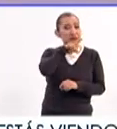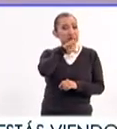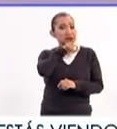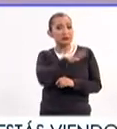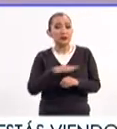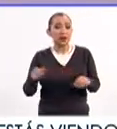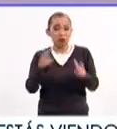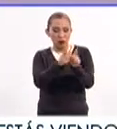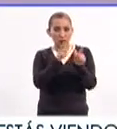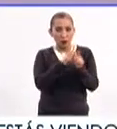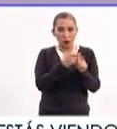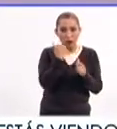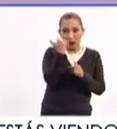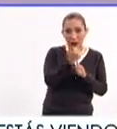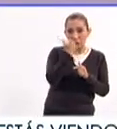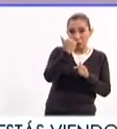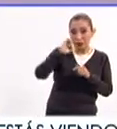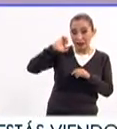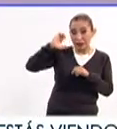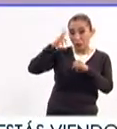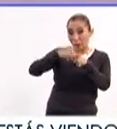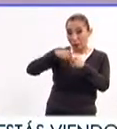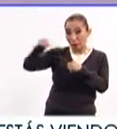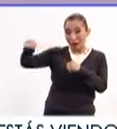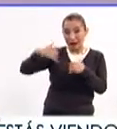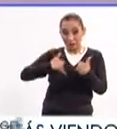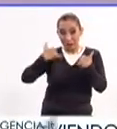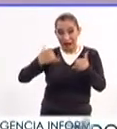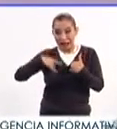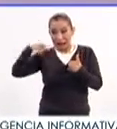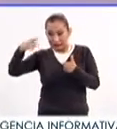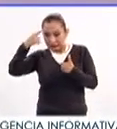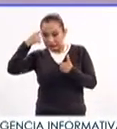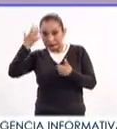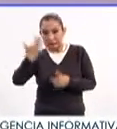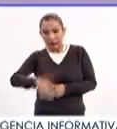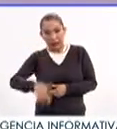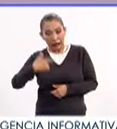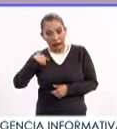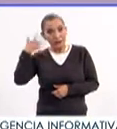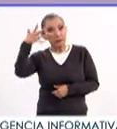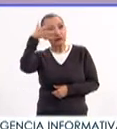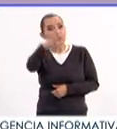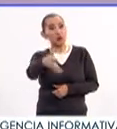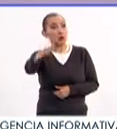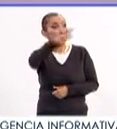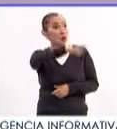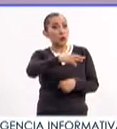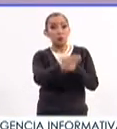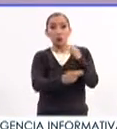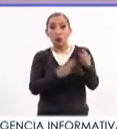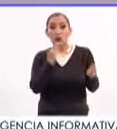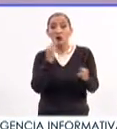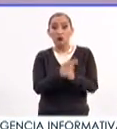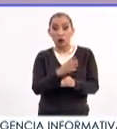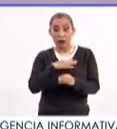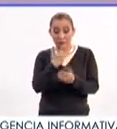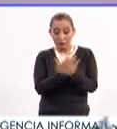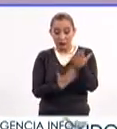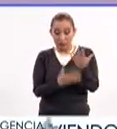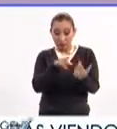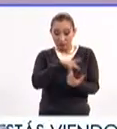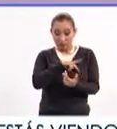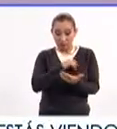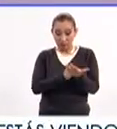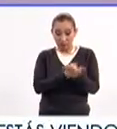un movimiento estudiantil europeo. Así es, los jóvenes están conscientes de que el futuro de este planeta se encuentra en sus manos y se